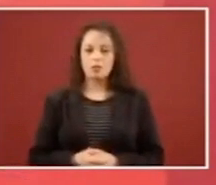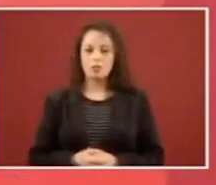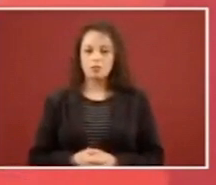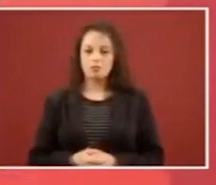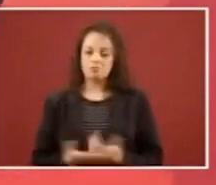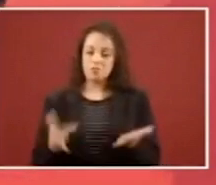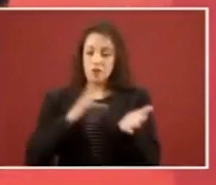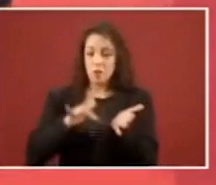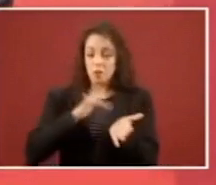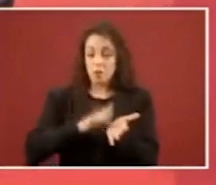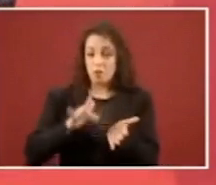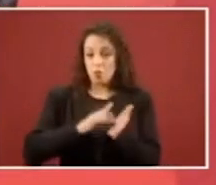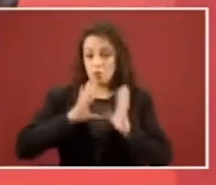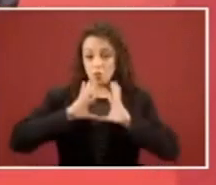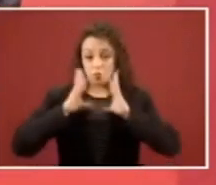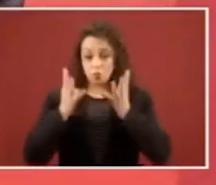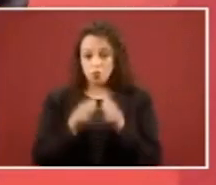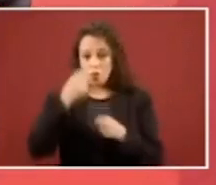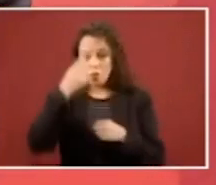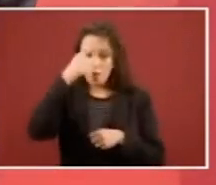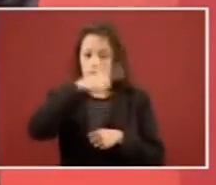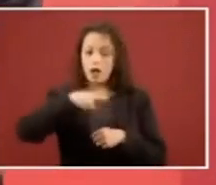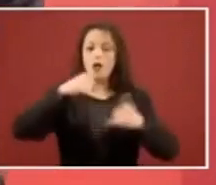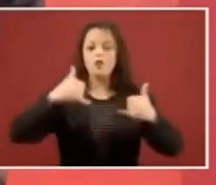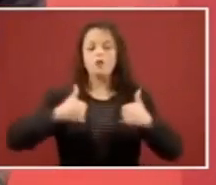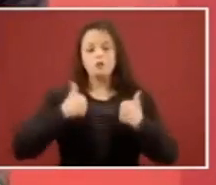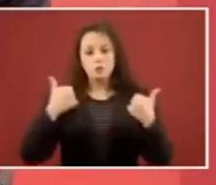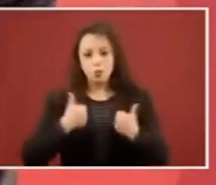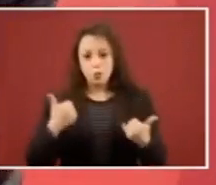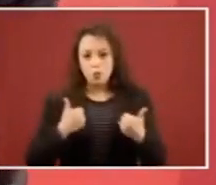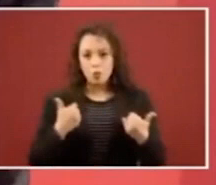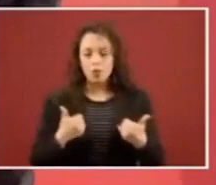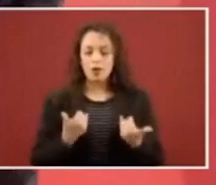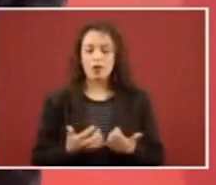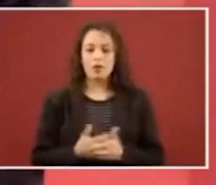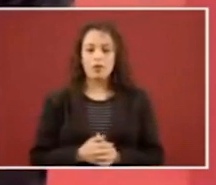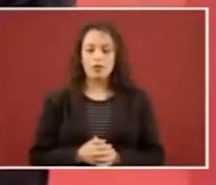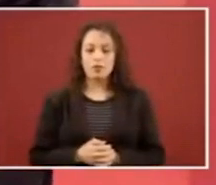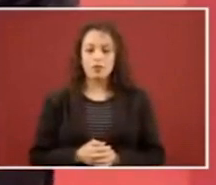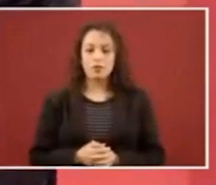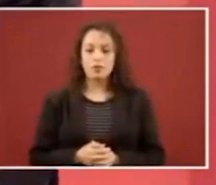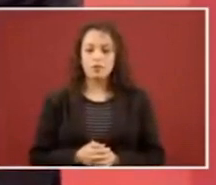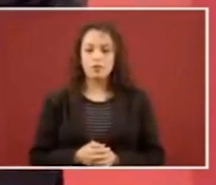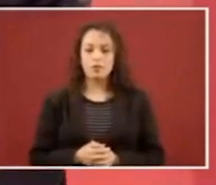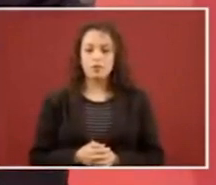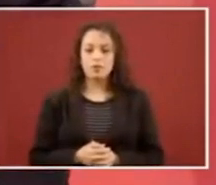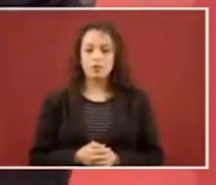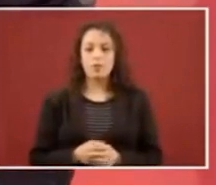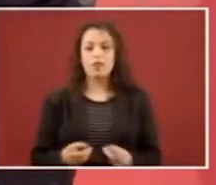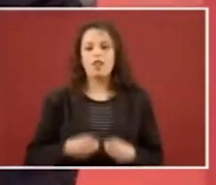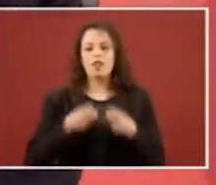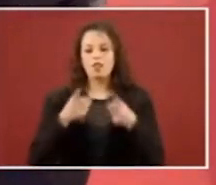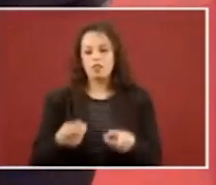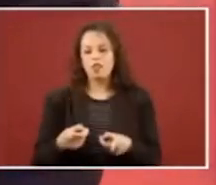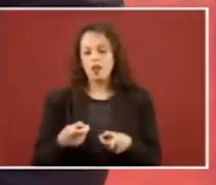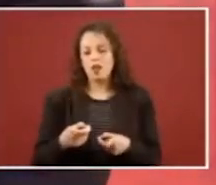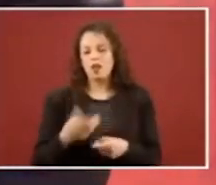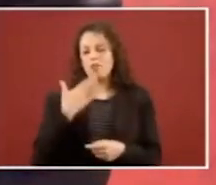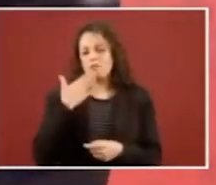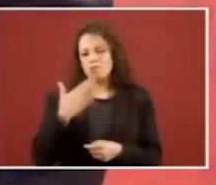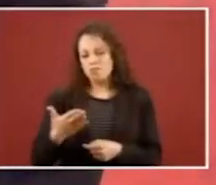todos los apoyos a los jóvenes, el que haya bienestar, el que haya